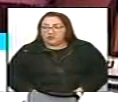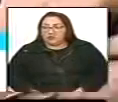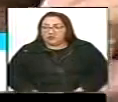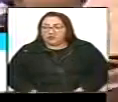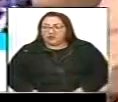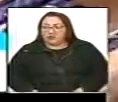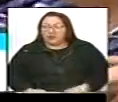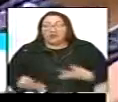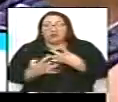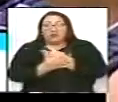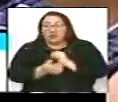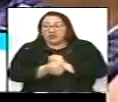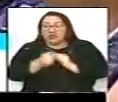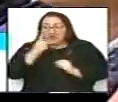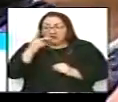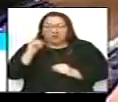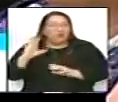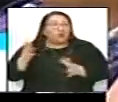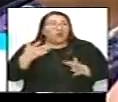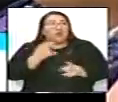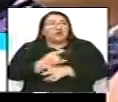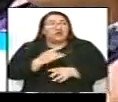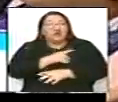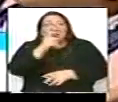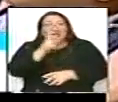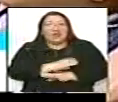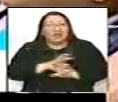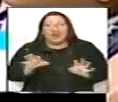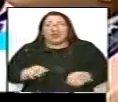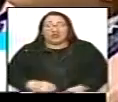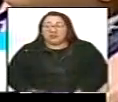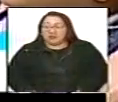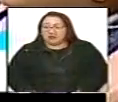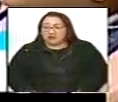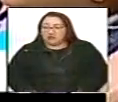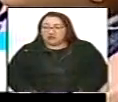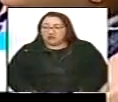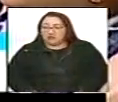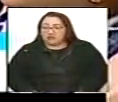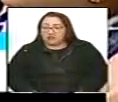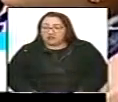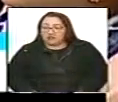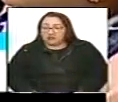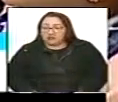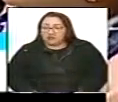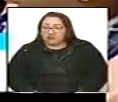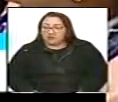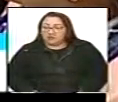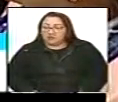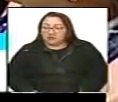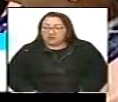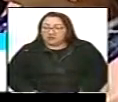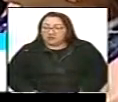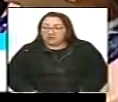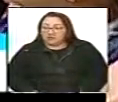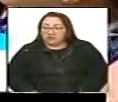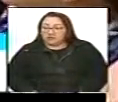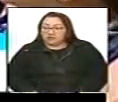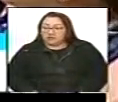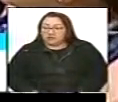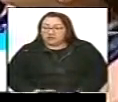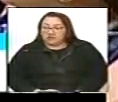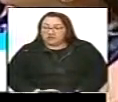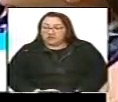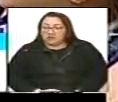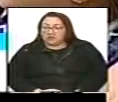injusta, política. No hay ninguna acusación respecto a ella, absolutamente ninguna. Es la intransigencia política de veneno en el alma. Pero